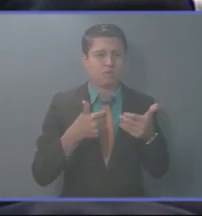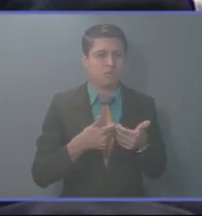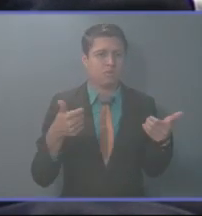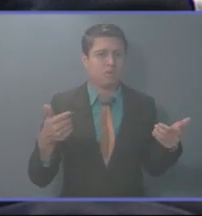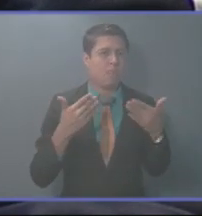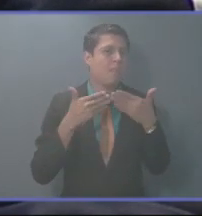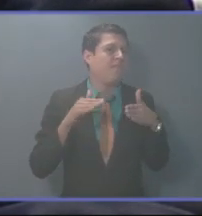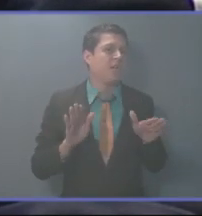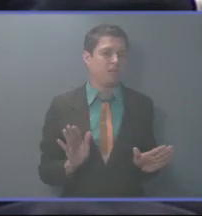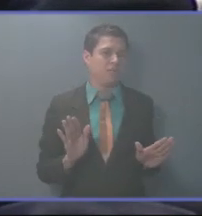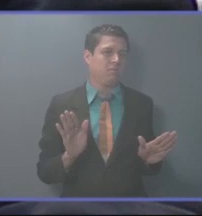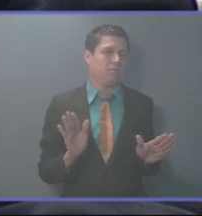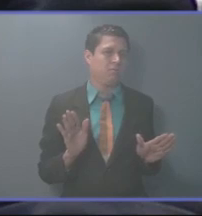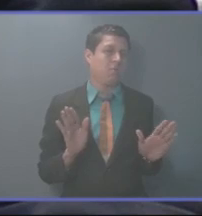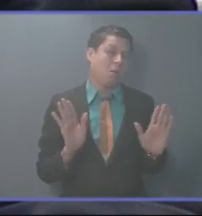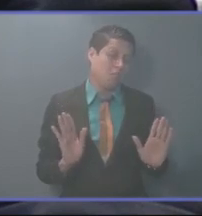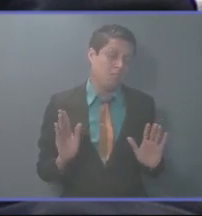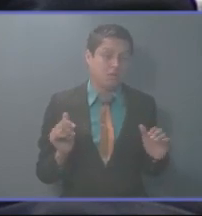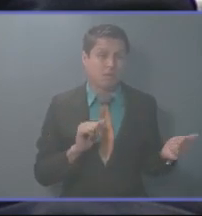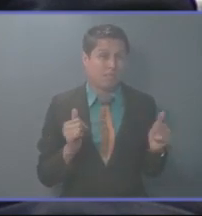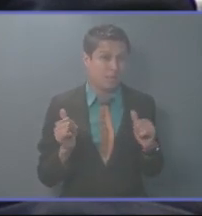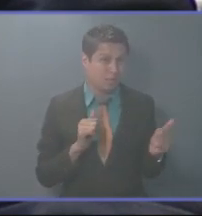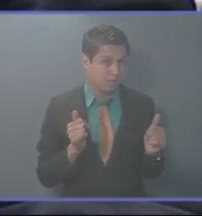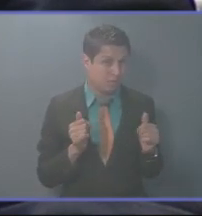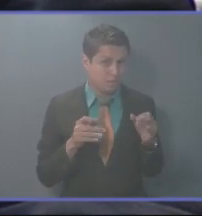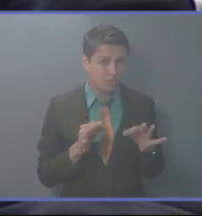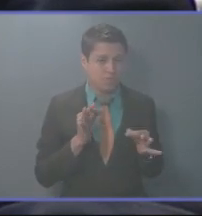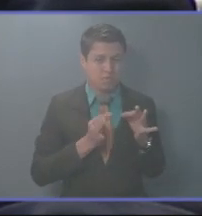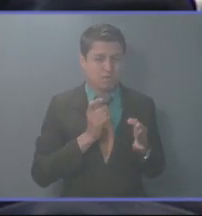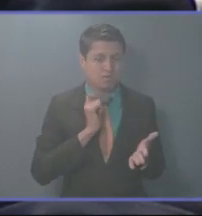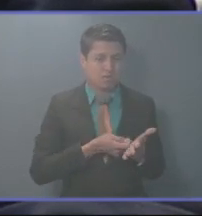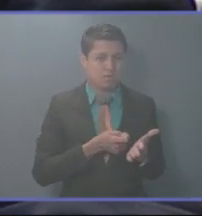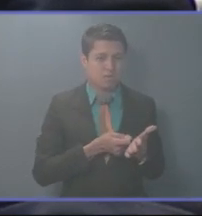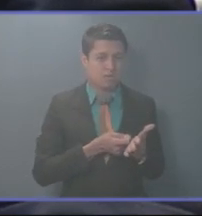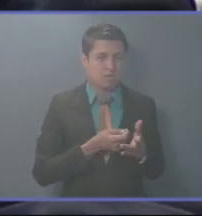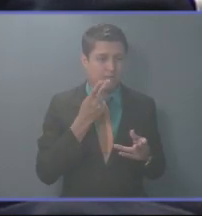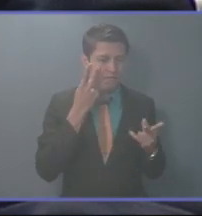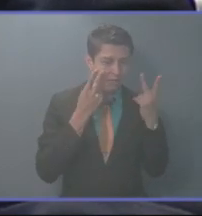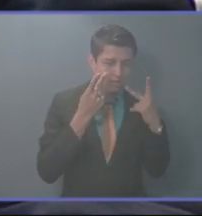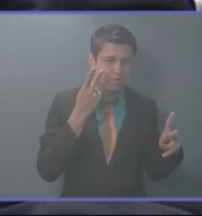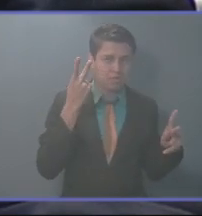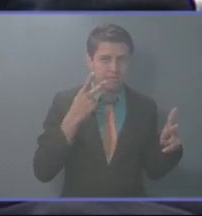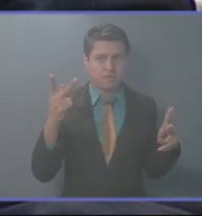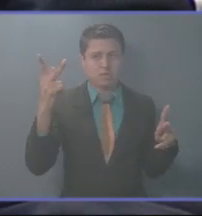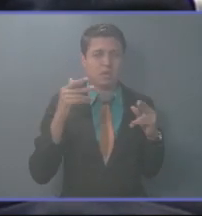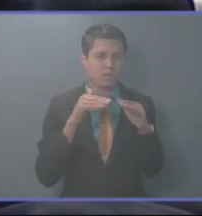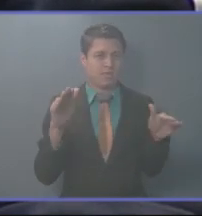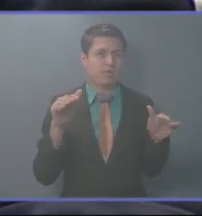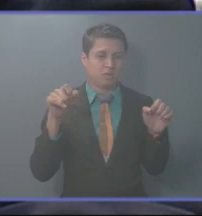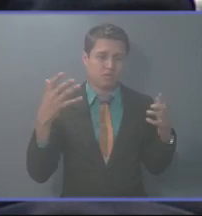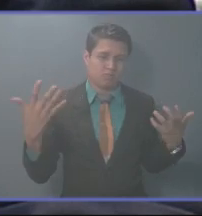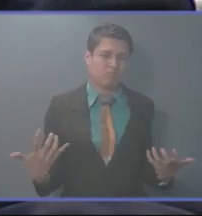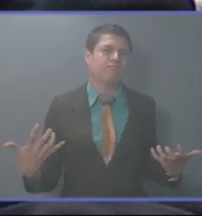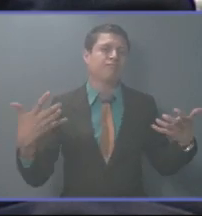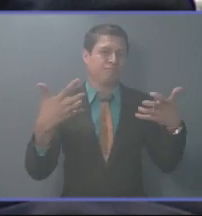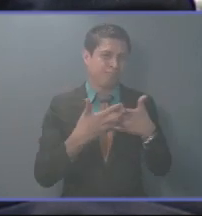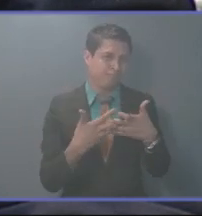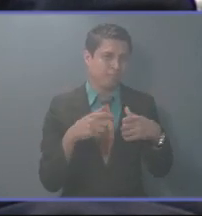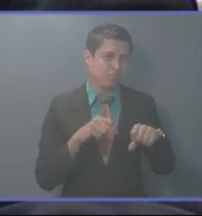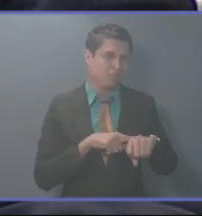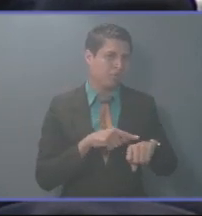de su ocurrencia, y que su calificación jurídica penal debe ajustarse a la ley del tiempo de su